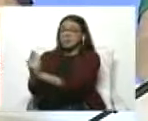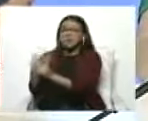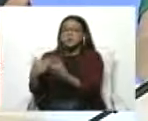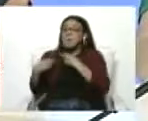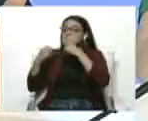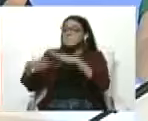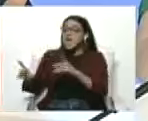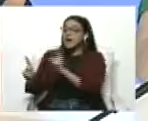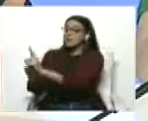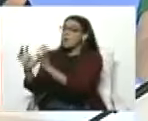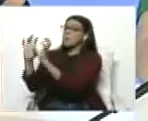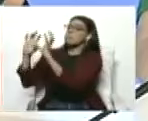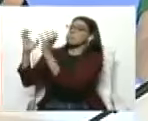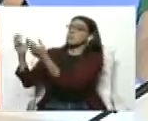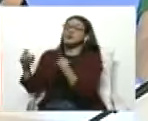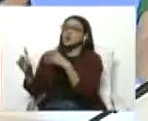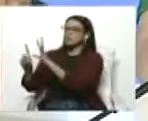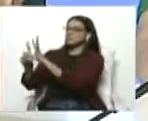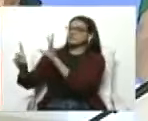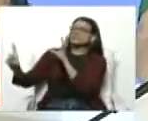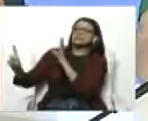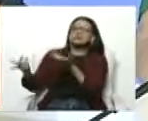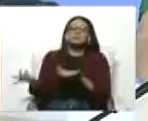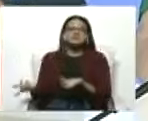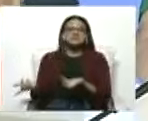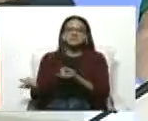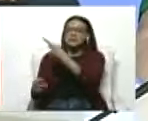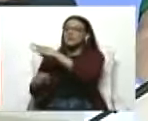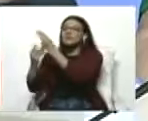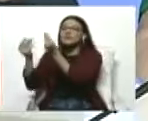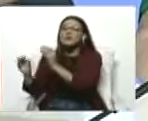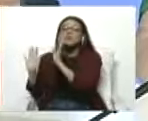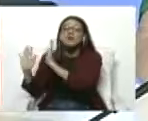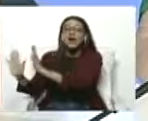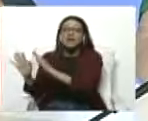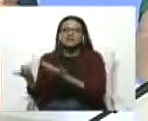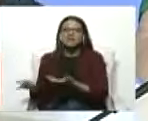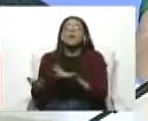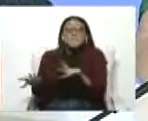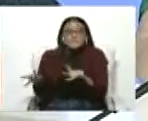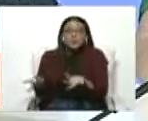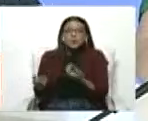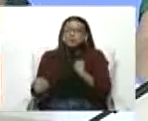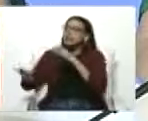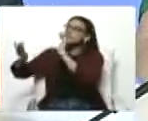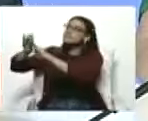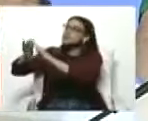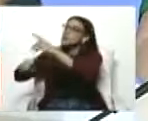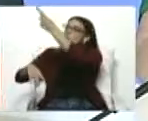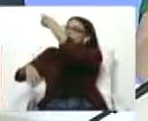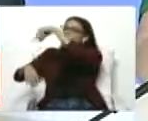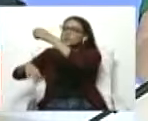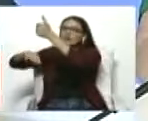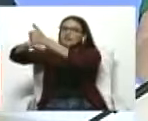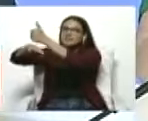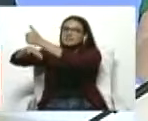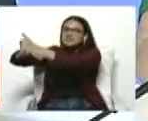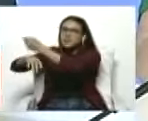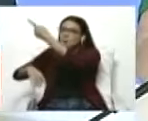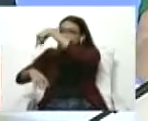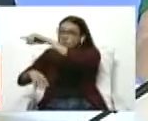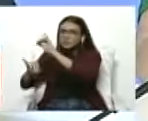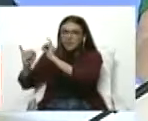silla. Así son. Por eso, señor Nini, señora, Nini no, es que a mí no me gusta el término